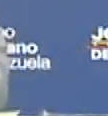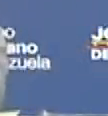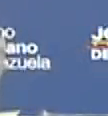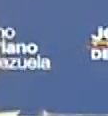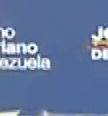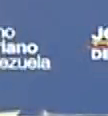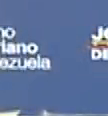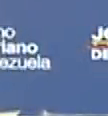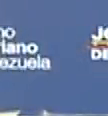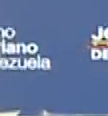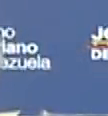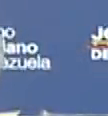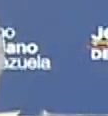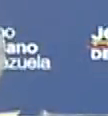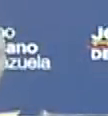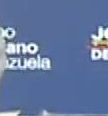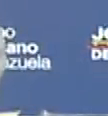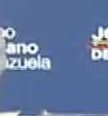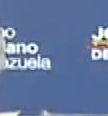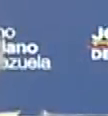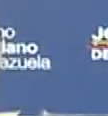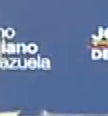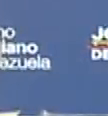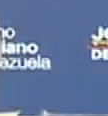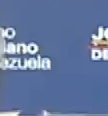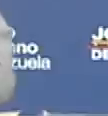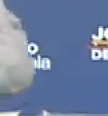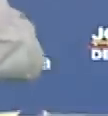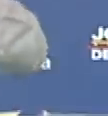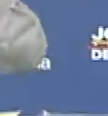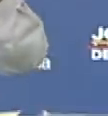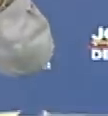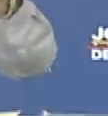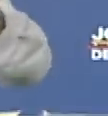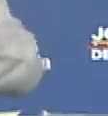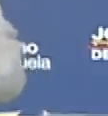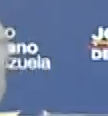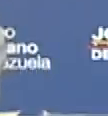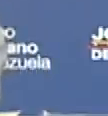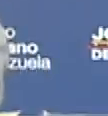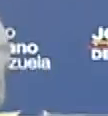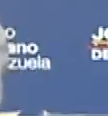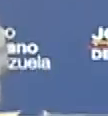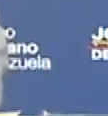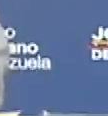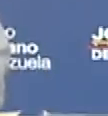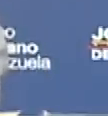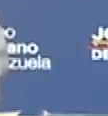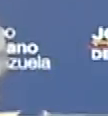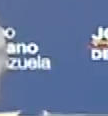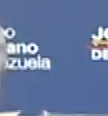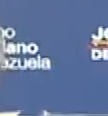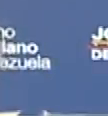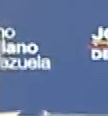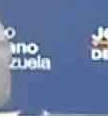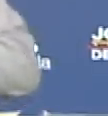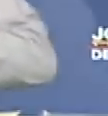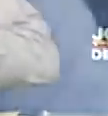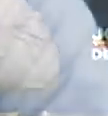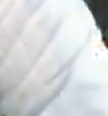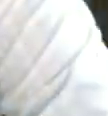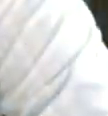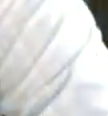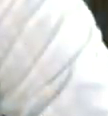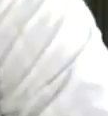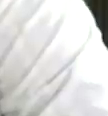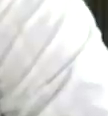de bendiciones para nuestra amada Venezuela. Hoy estamos rodeados de médicos, de médicas, de